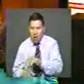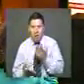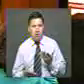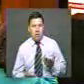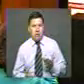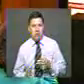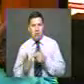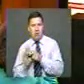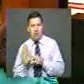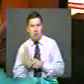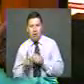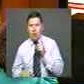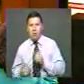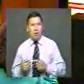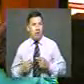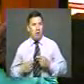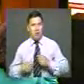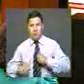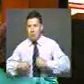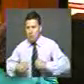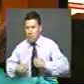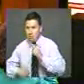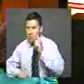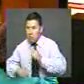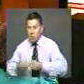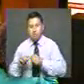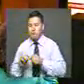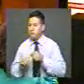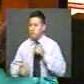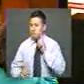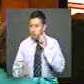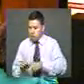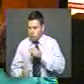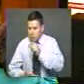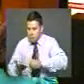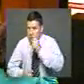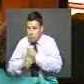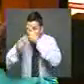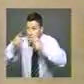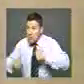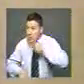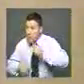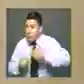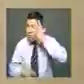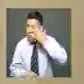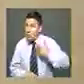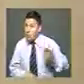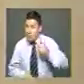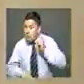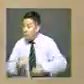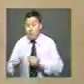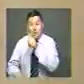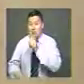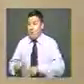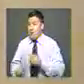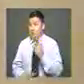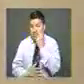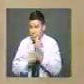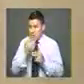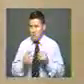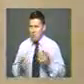al régimen de inhabilidades e incompatibilidades de la contratación pública. Podrían perfectamente